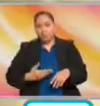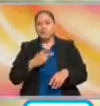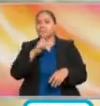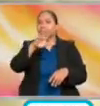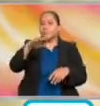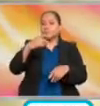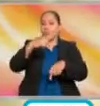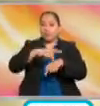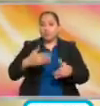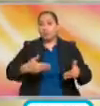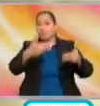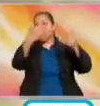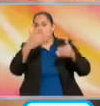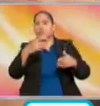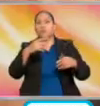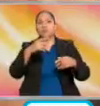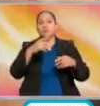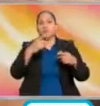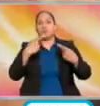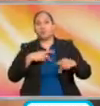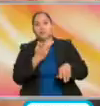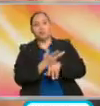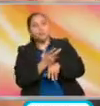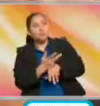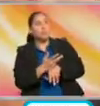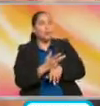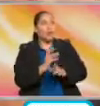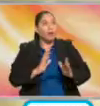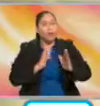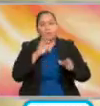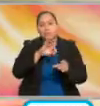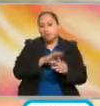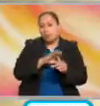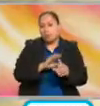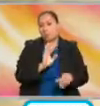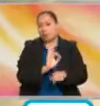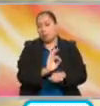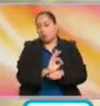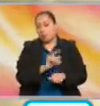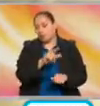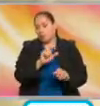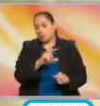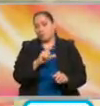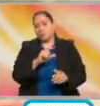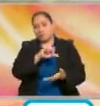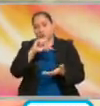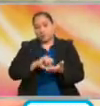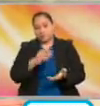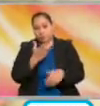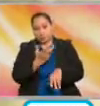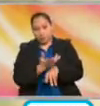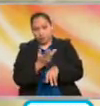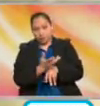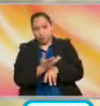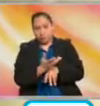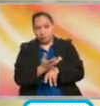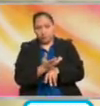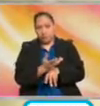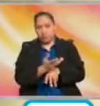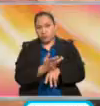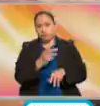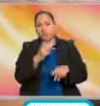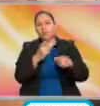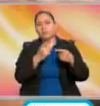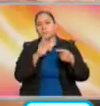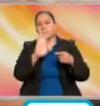la gente se puede creer en Estados Unidos, algunos de los votantes, sobre todo en el centro de Estados Unidos, que es un Estados Unidos distinto,